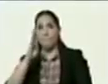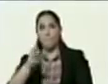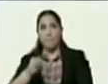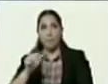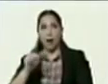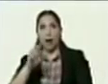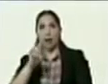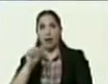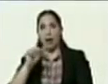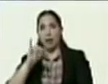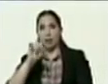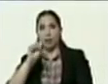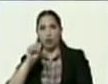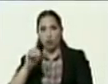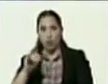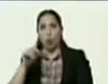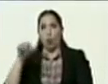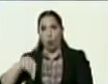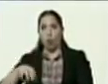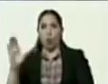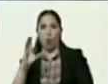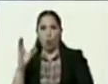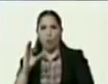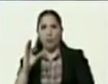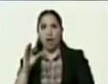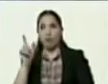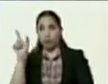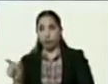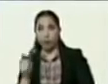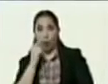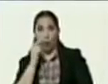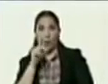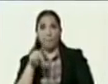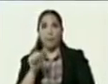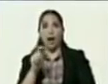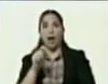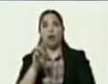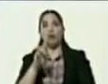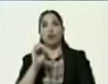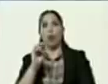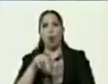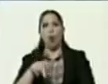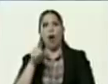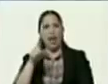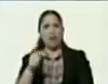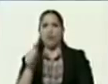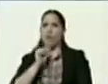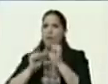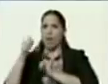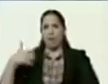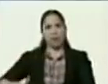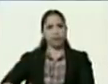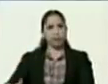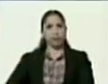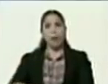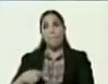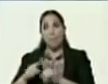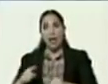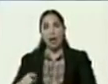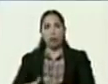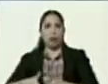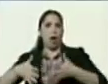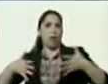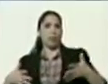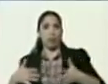alias Patrón Pobre a este que no bebe ni miche pero es tremendo narcotraficante paramilitar